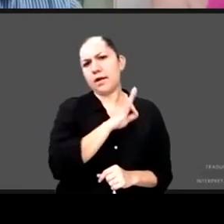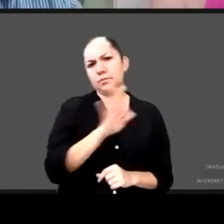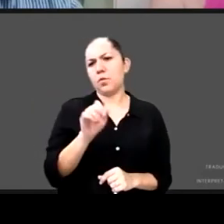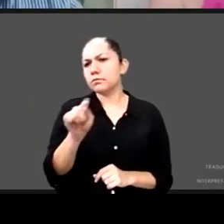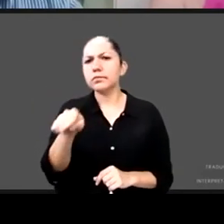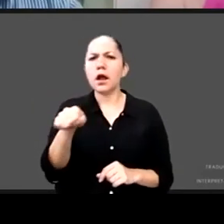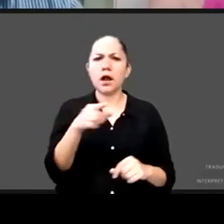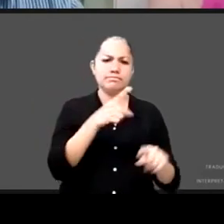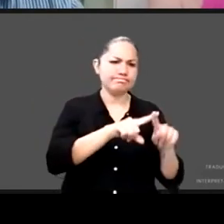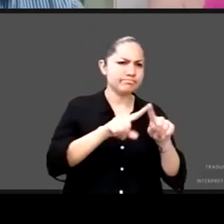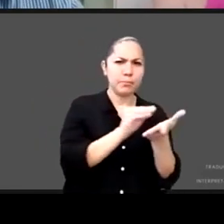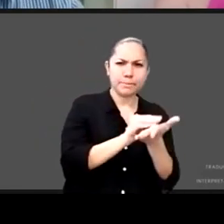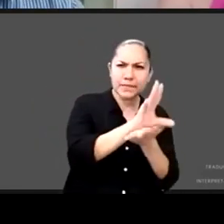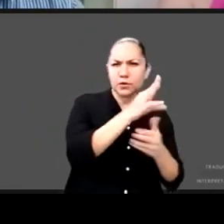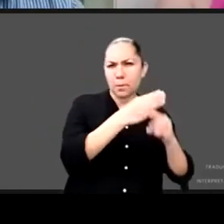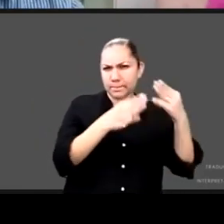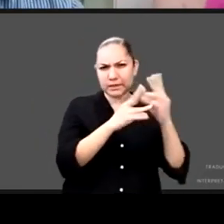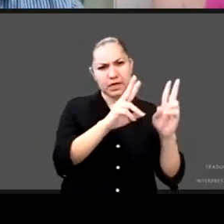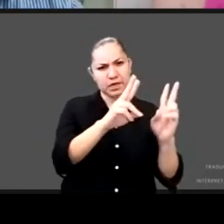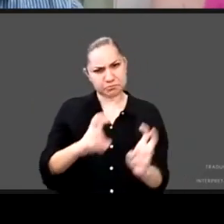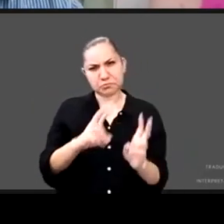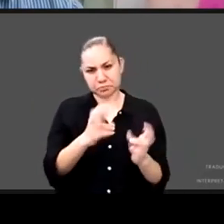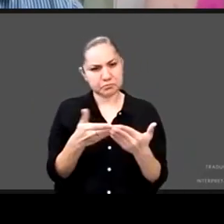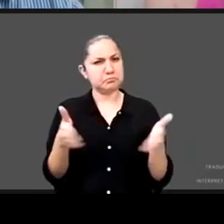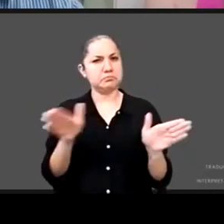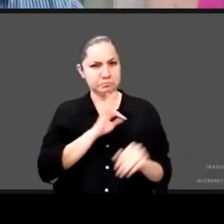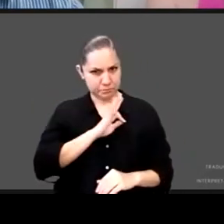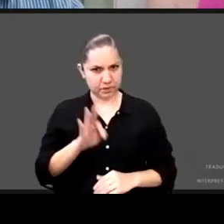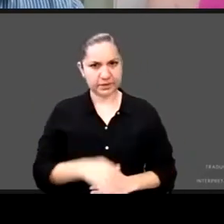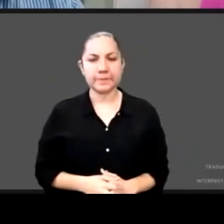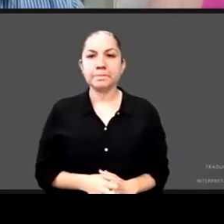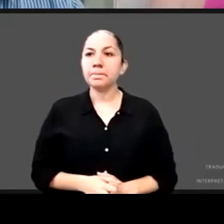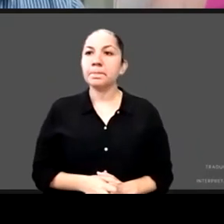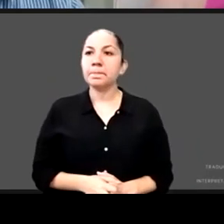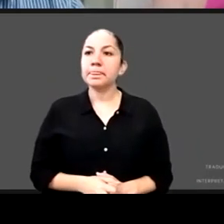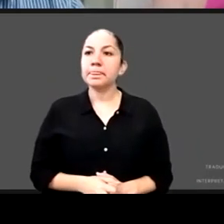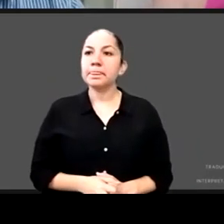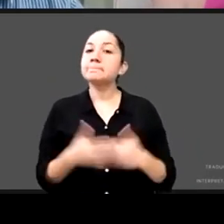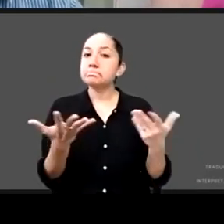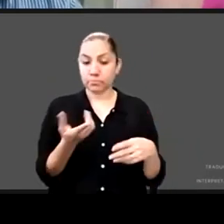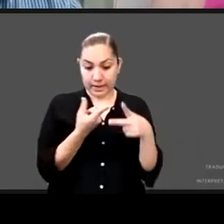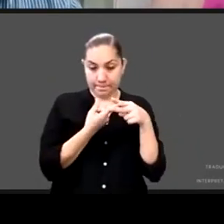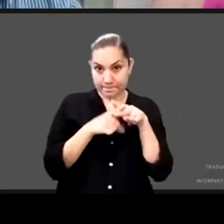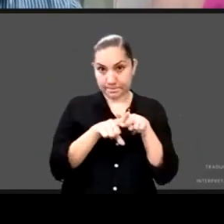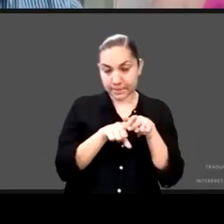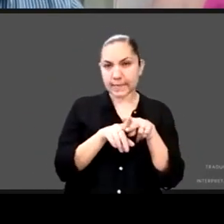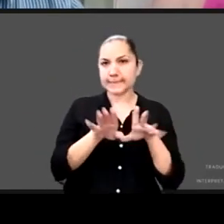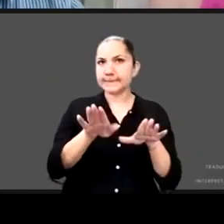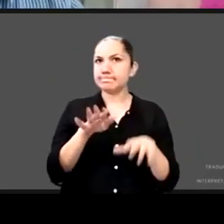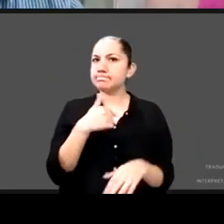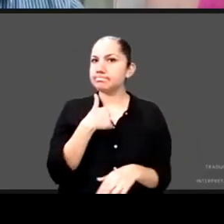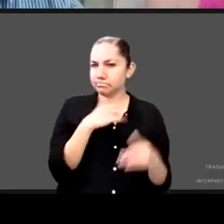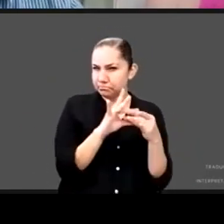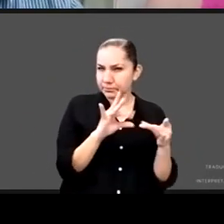materiales. Muy bien, pues básicamente como preámbulo nada más decirles que esta cuestión